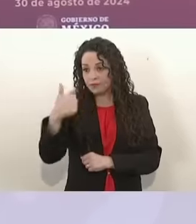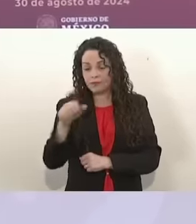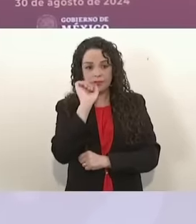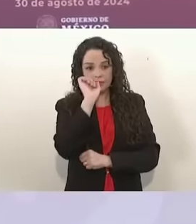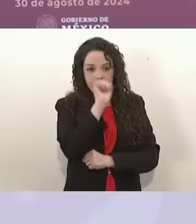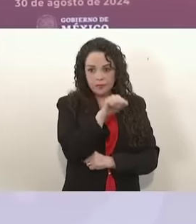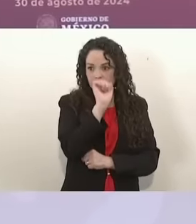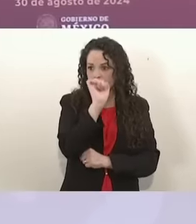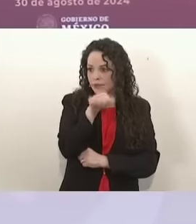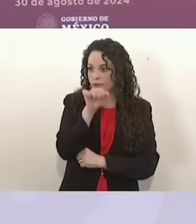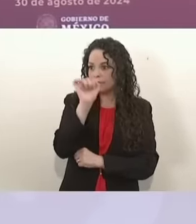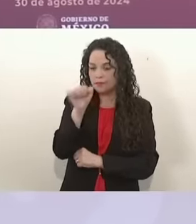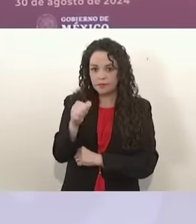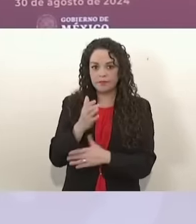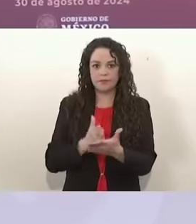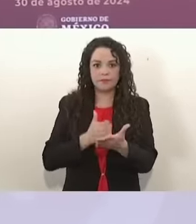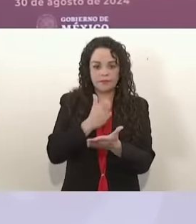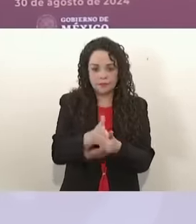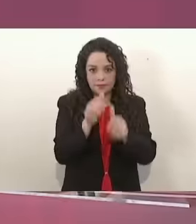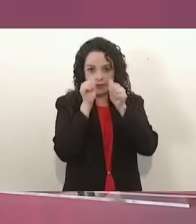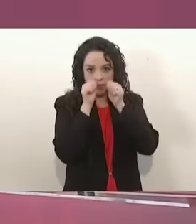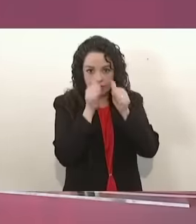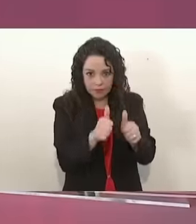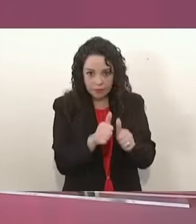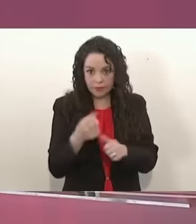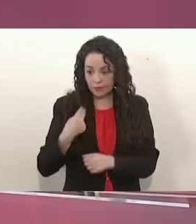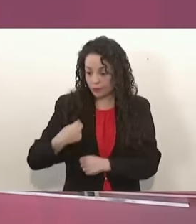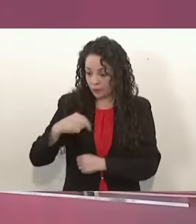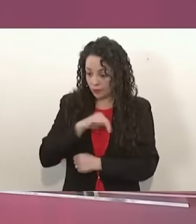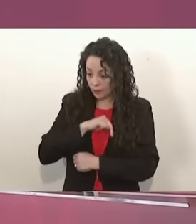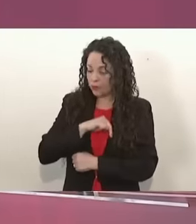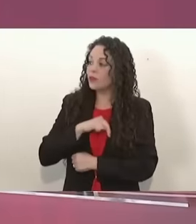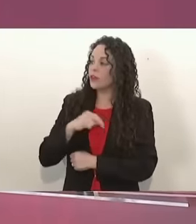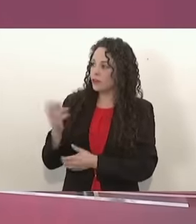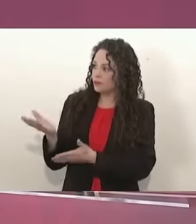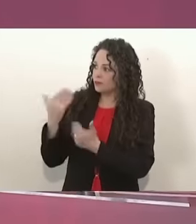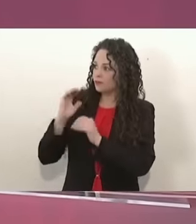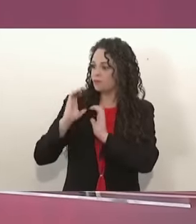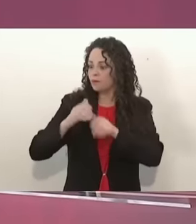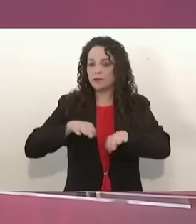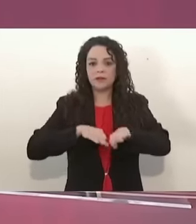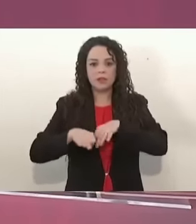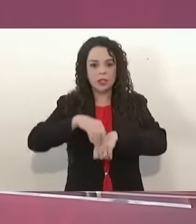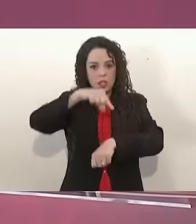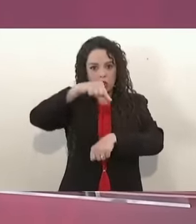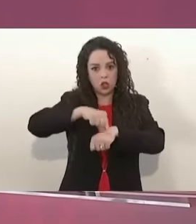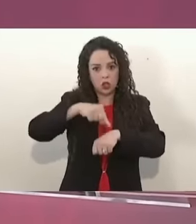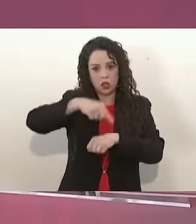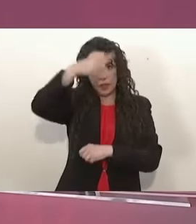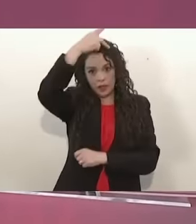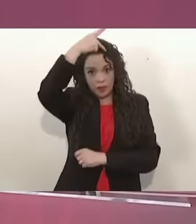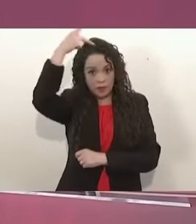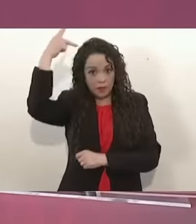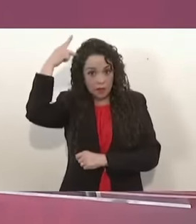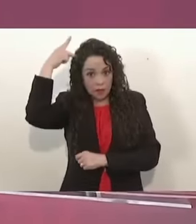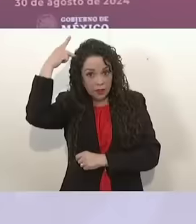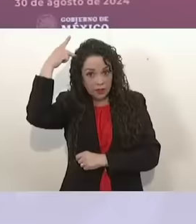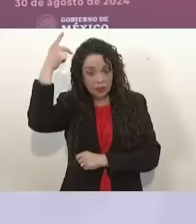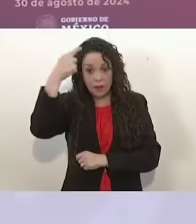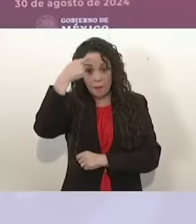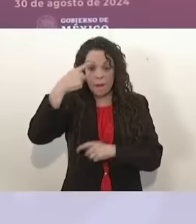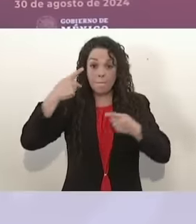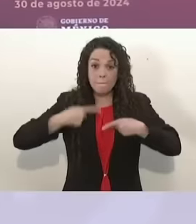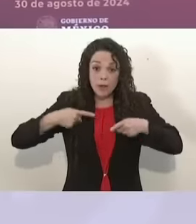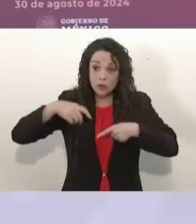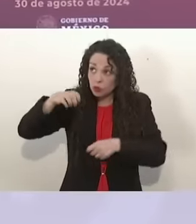médicos, médicas, enfermeros, enfermeras, para que vayan casa por casa a todas las casas de los